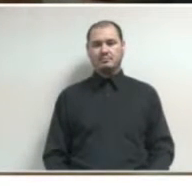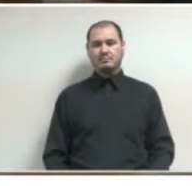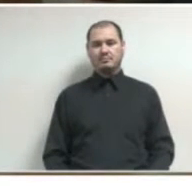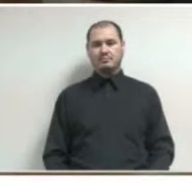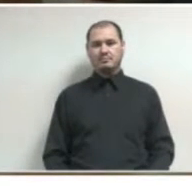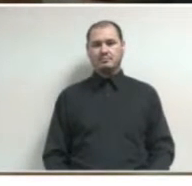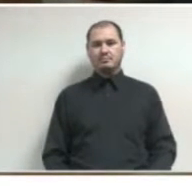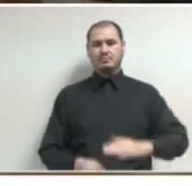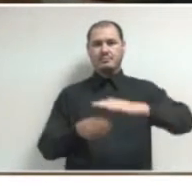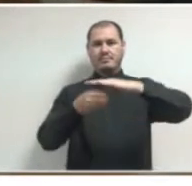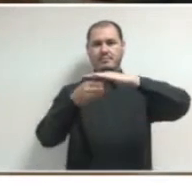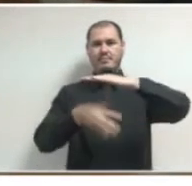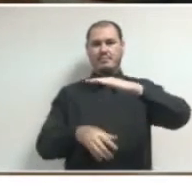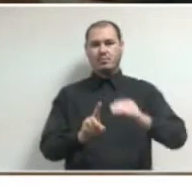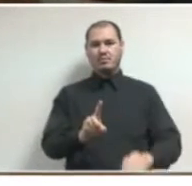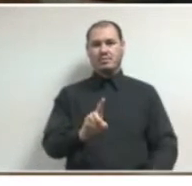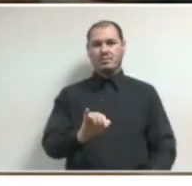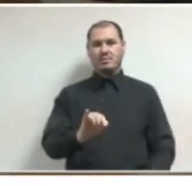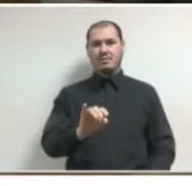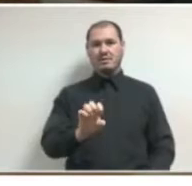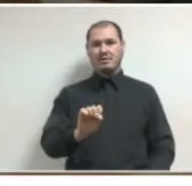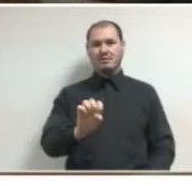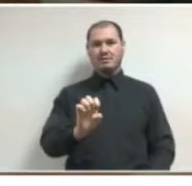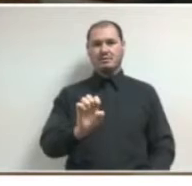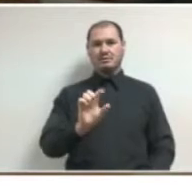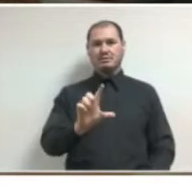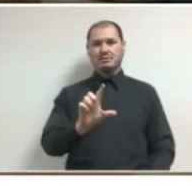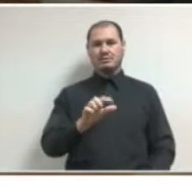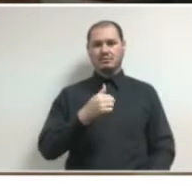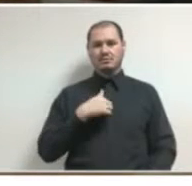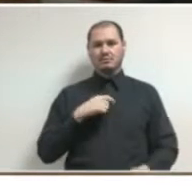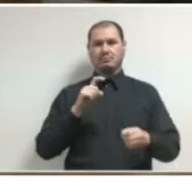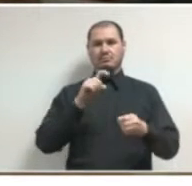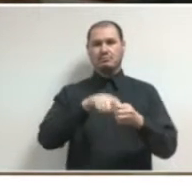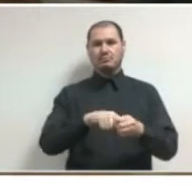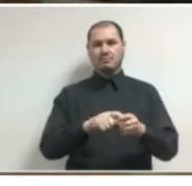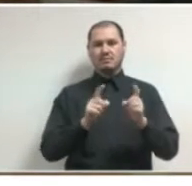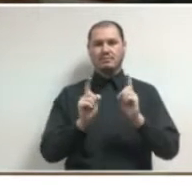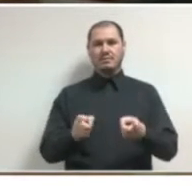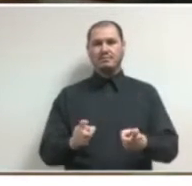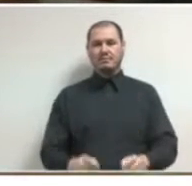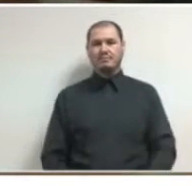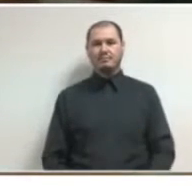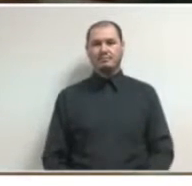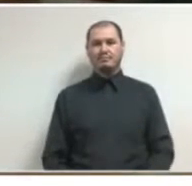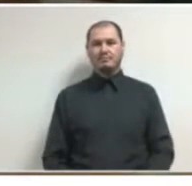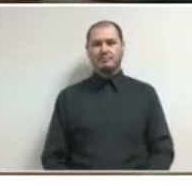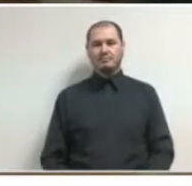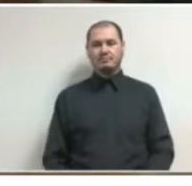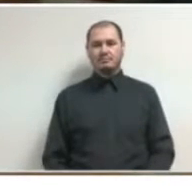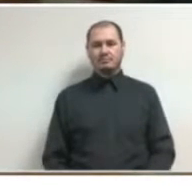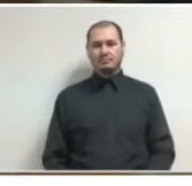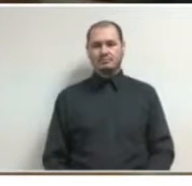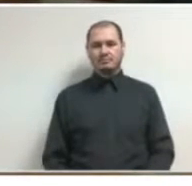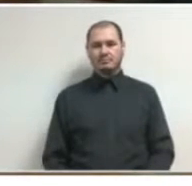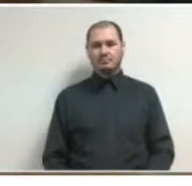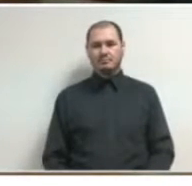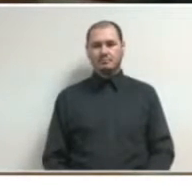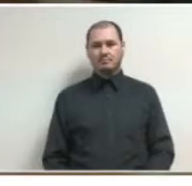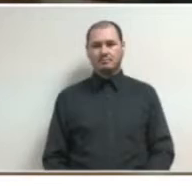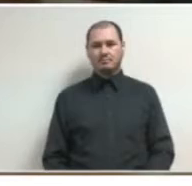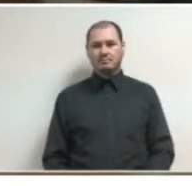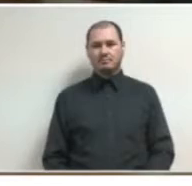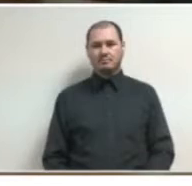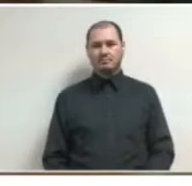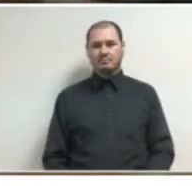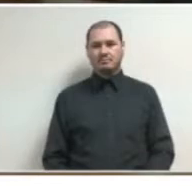Doctor Diesel, por favor. Doctor Diesel, de Eres Serena. Se ha veído, ahí por amor, ahí me cojaba, hasta donde era, oye,